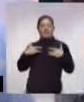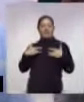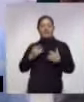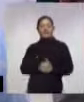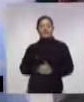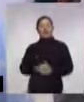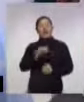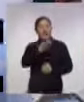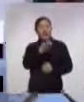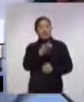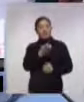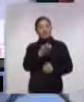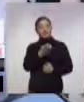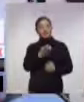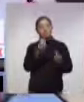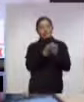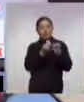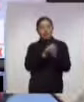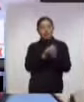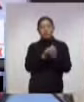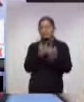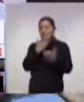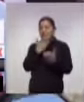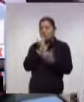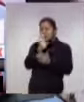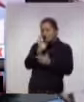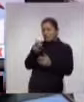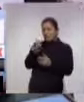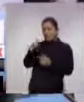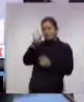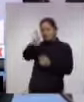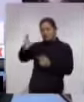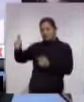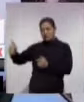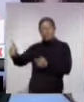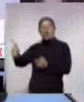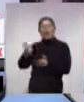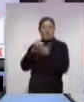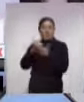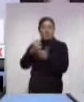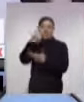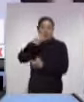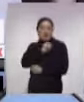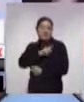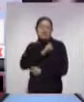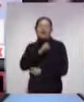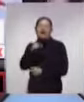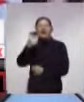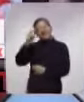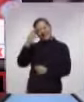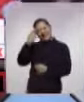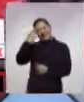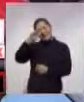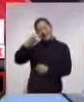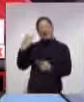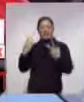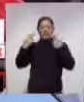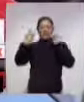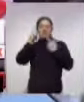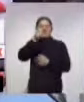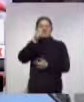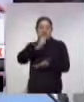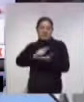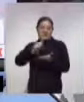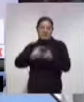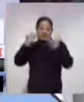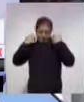de manera directa o indirecta a la salud. Recordemos que el corte de cabello tiene mucho que ver con la higiene personal, así